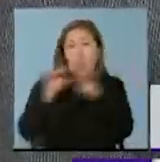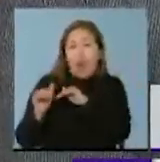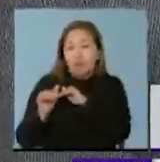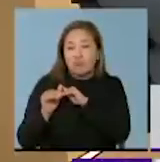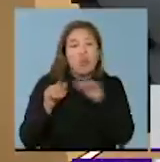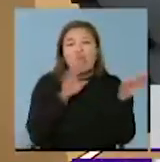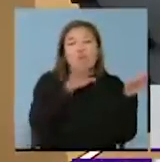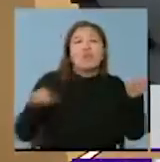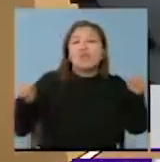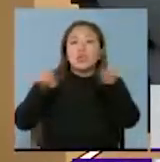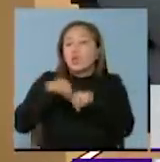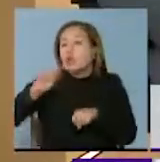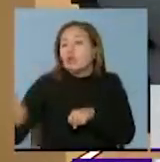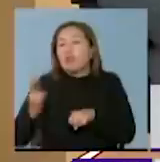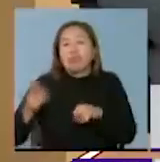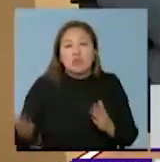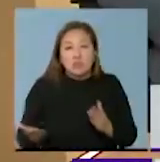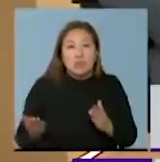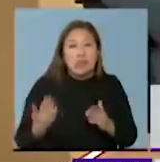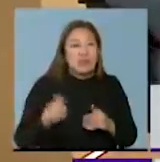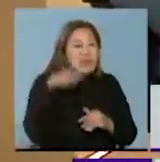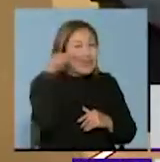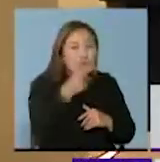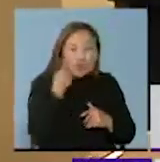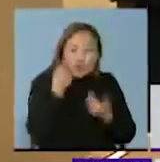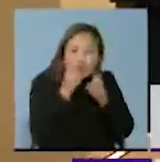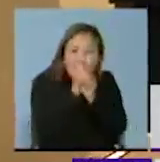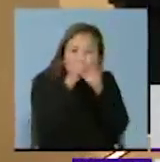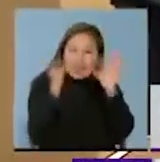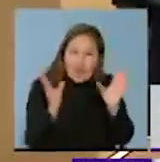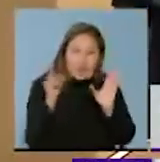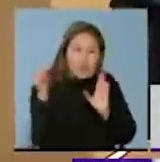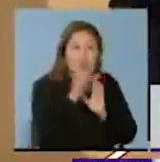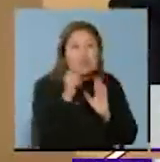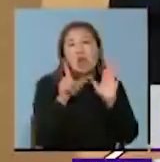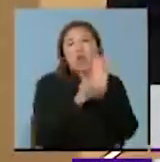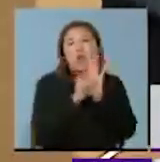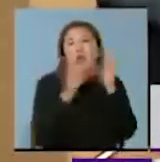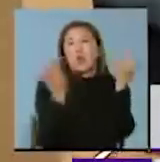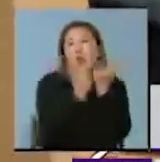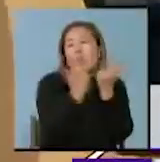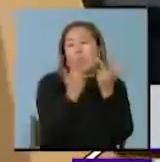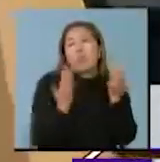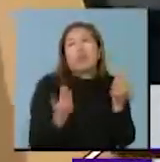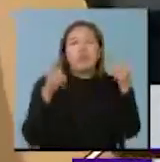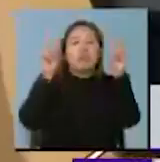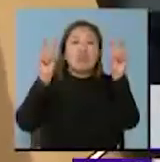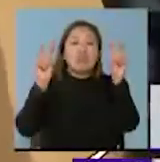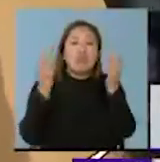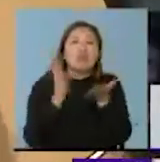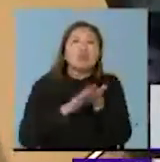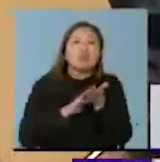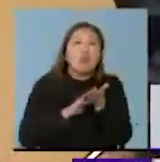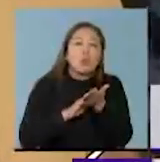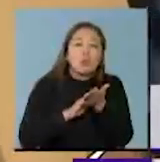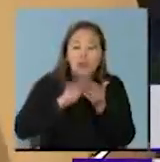tenemos que tener muy claro que no se puede legislar en donde la muerte de un bebé sea el centro de la cuestión. Legislemos para contener,